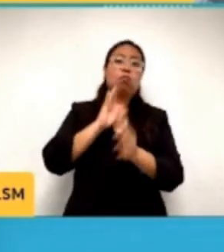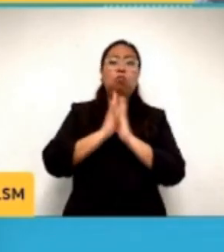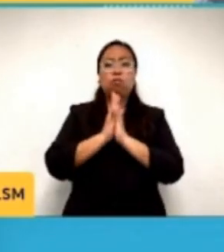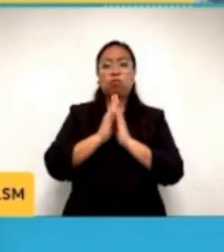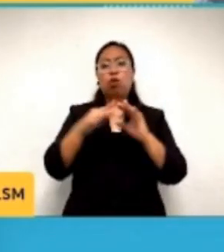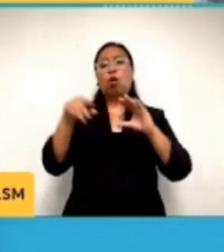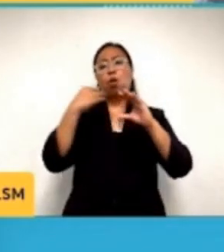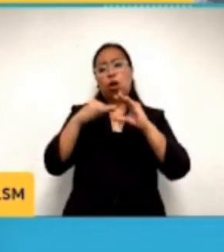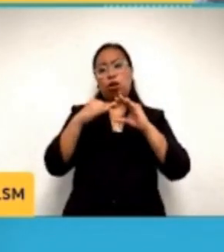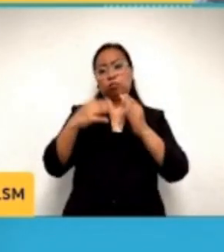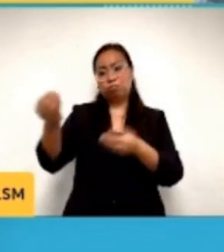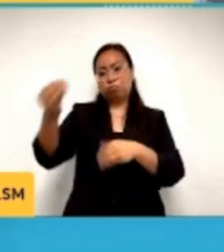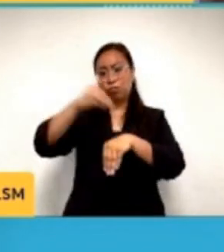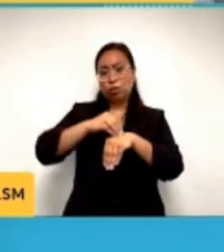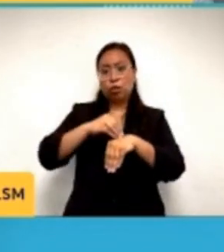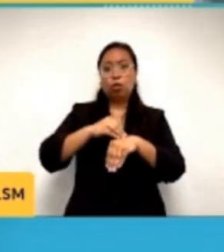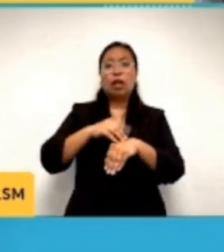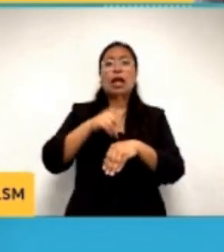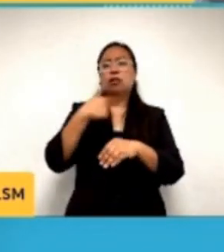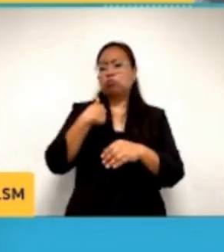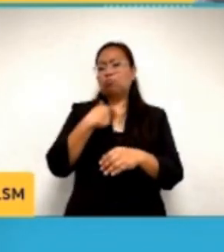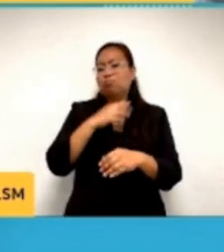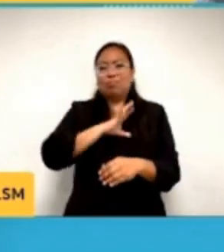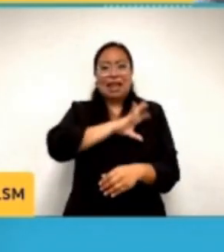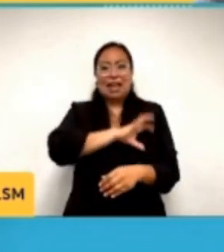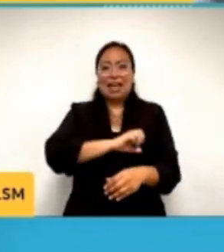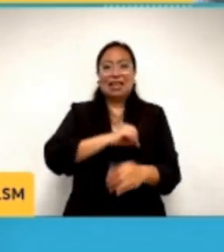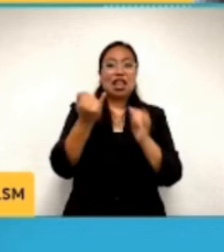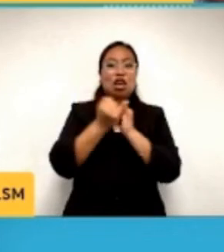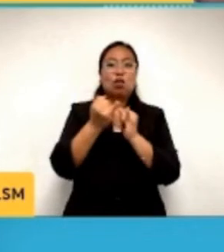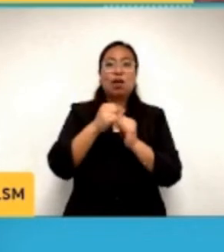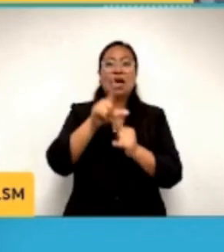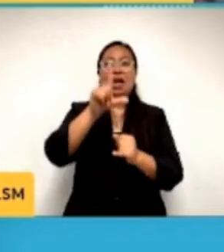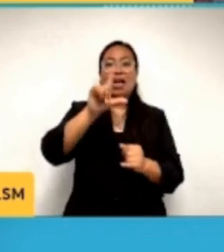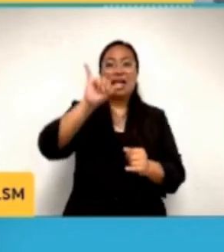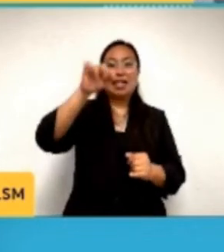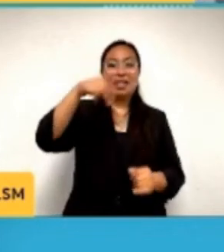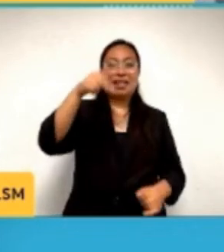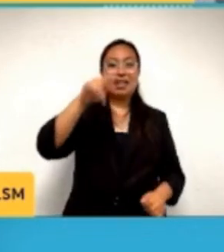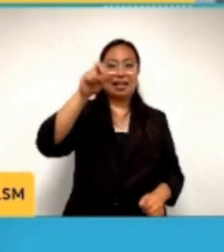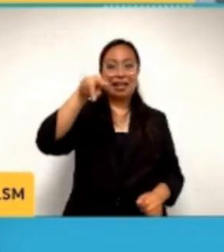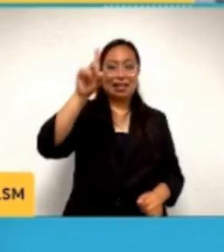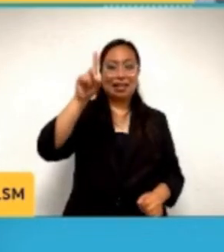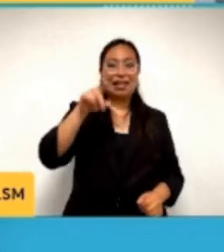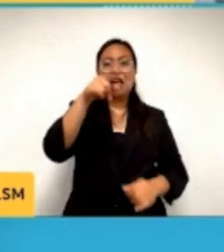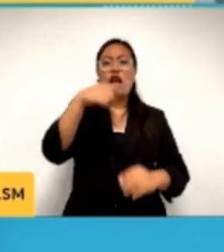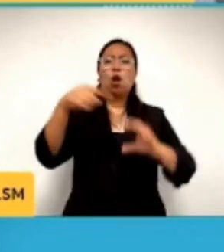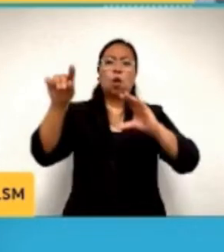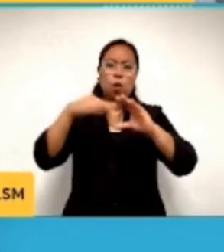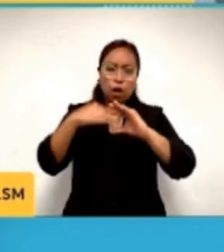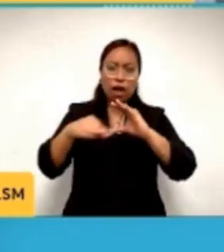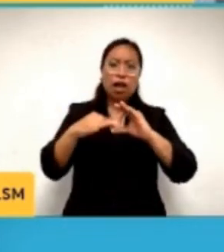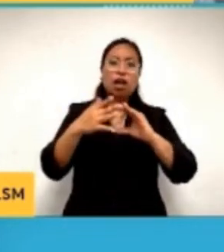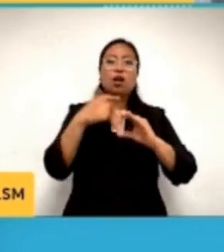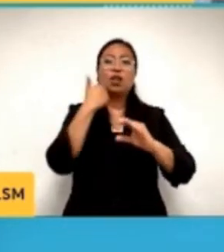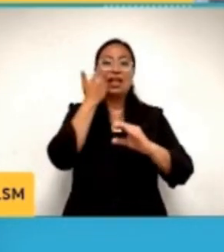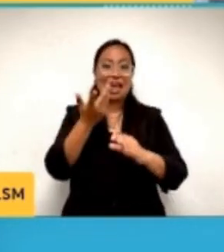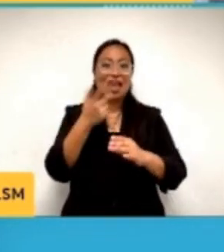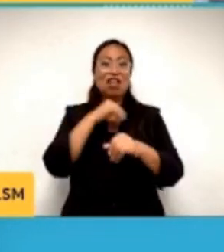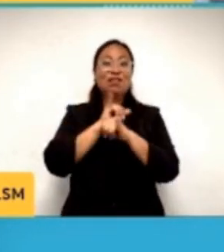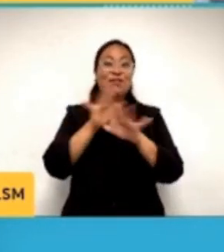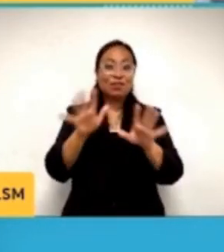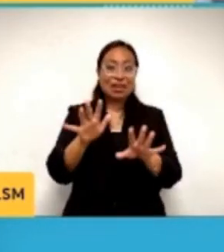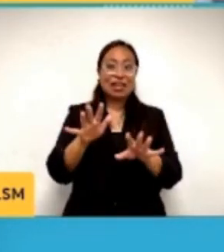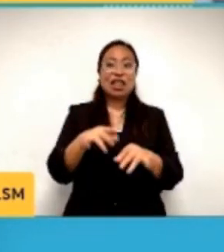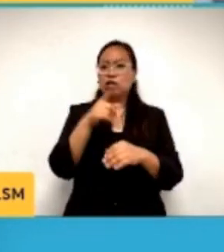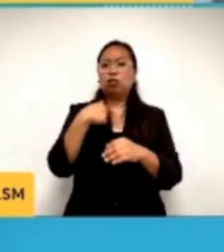encantar continuar la conversación contigo. Te dejo ahí mi LinkedIn, escríbeme un correíto, dime, quiero el acordeón y con mucho